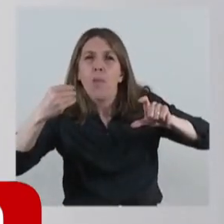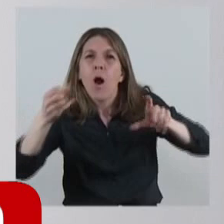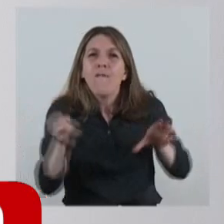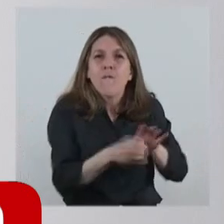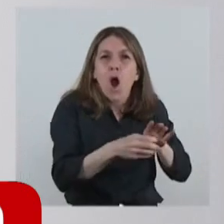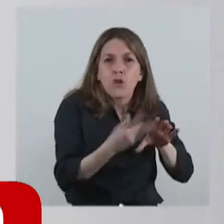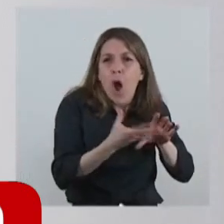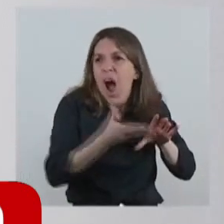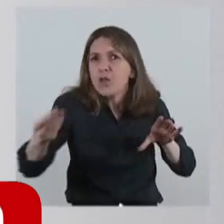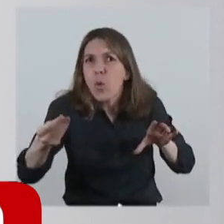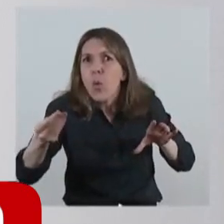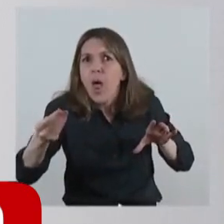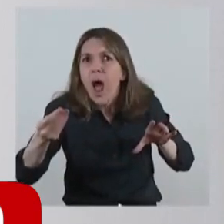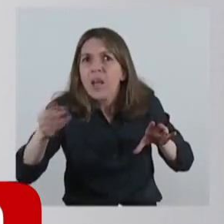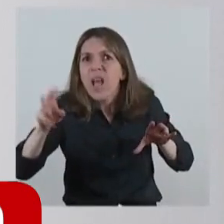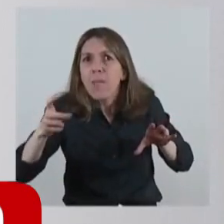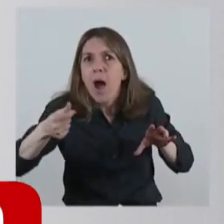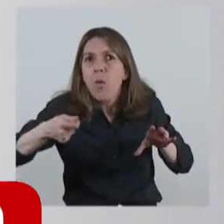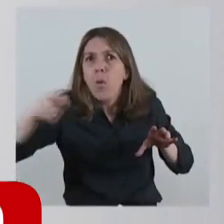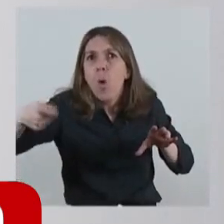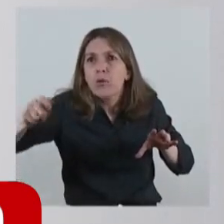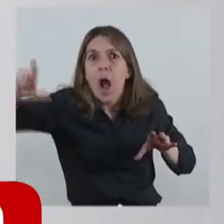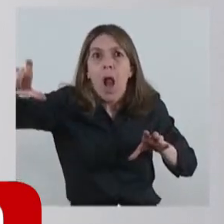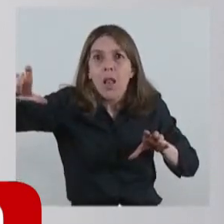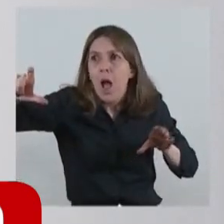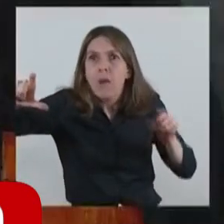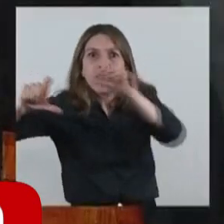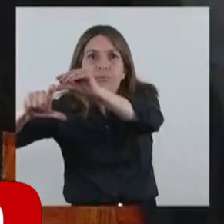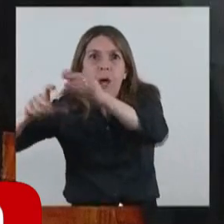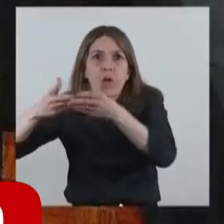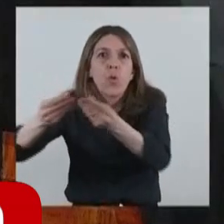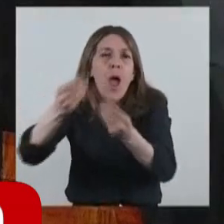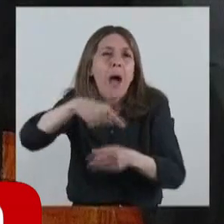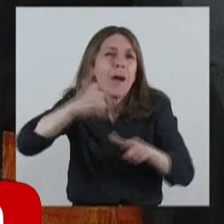fiduciario? Si puede dar más detalles al respecto, porque hay mucha gente que está muy atenta a ello. Gracias.